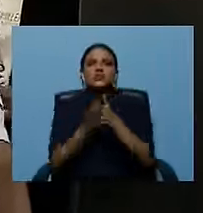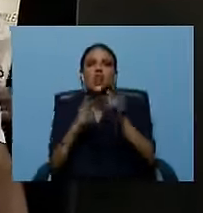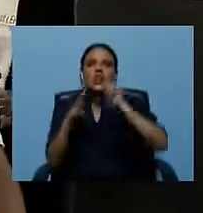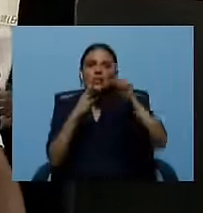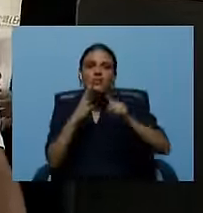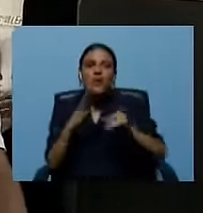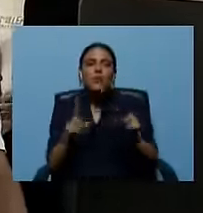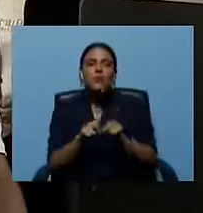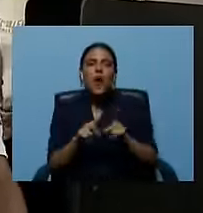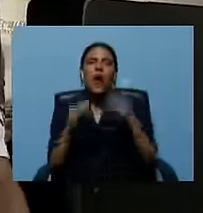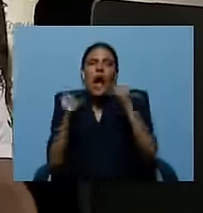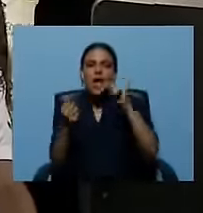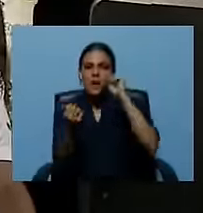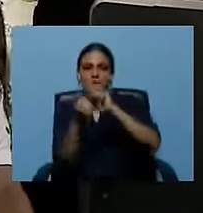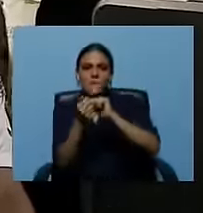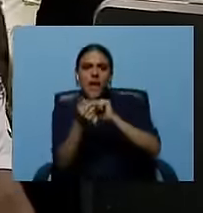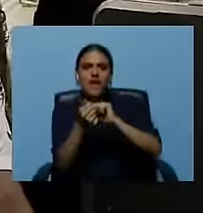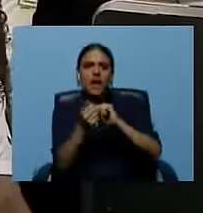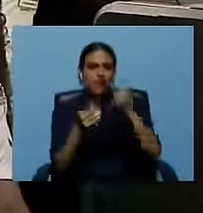una roca.